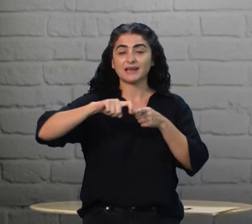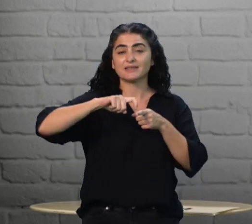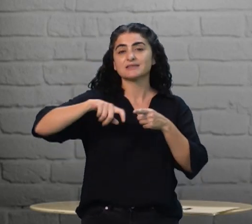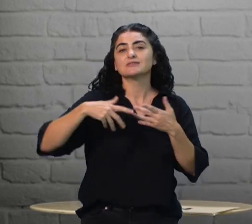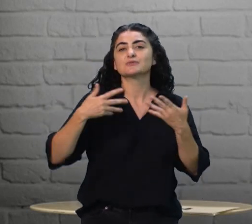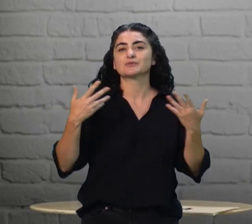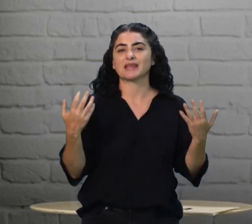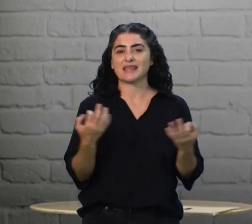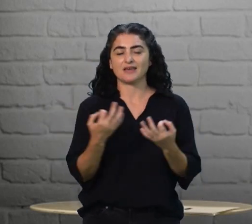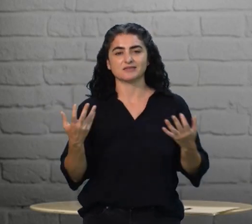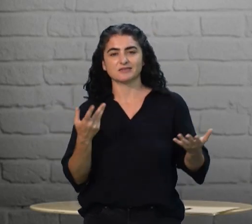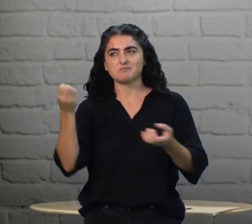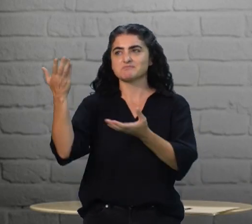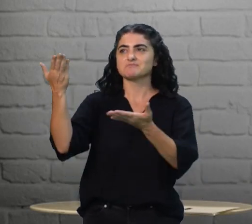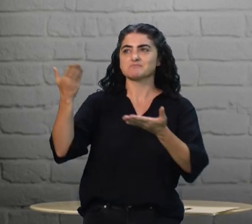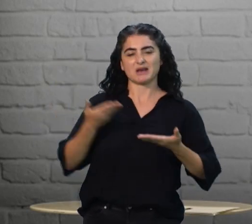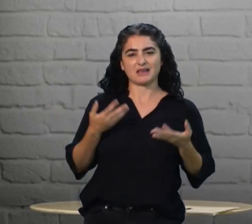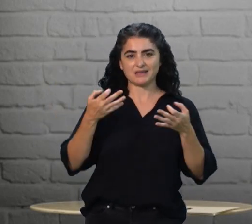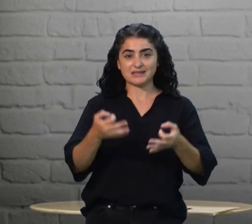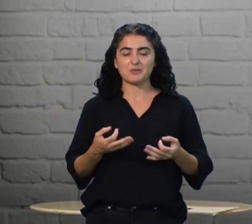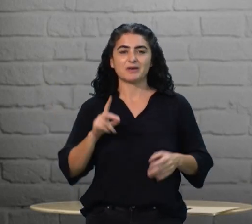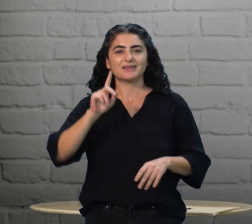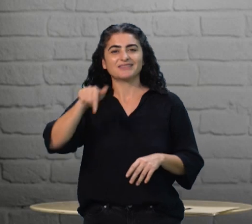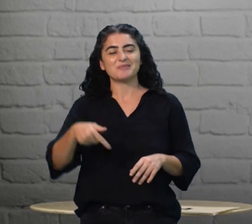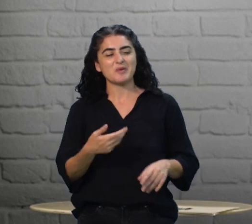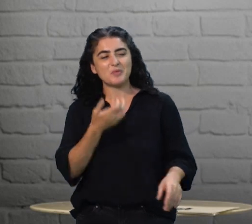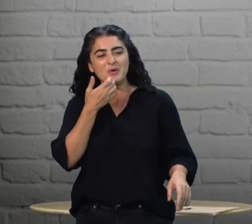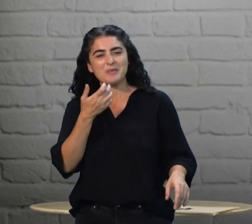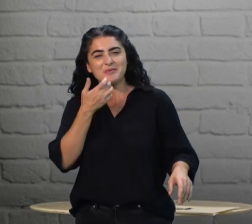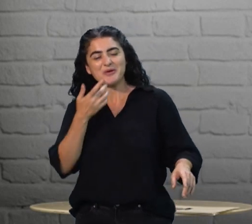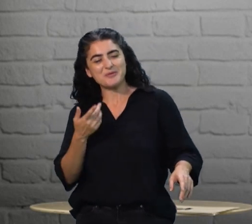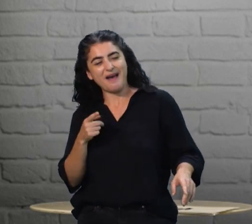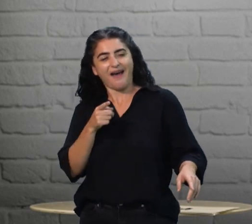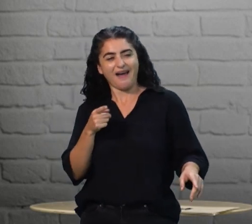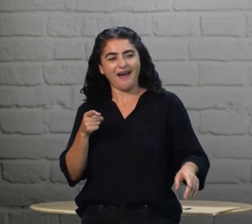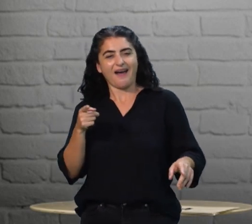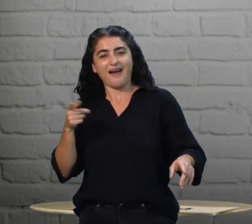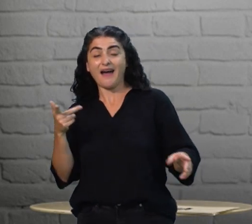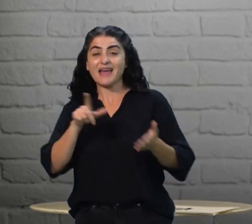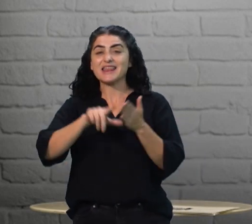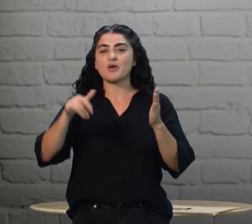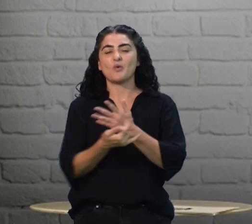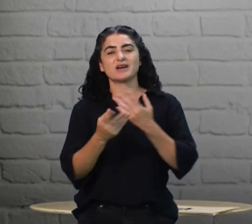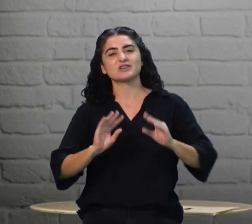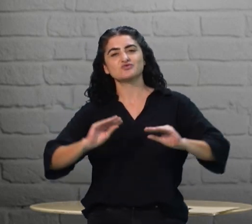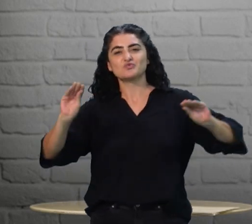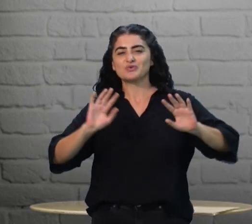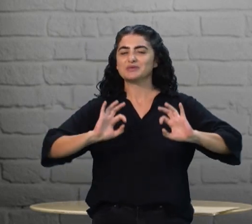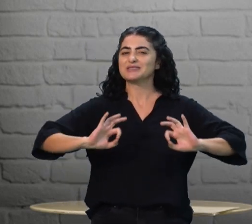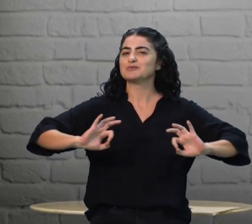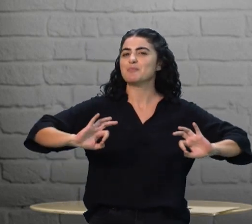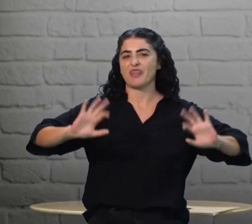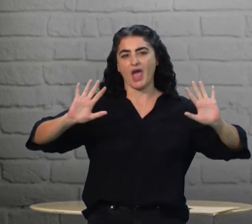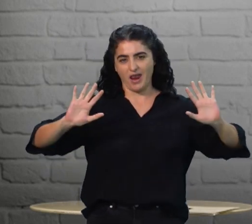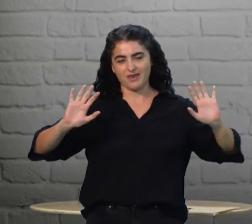que es acogedor también que es chisposo y que tiene un lenguaje muy particular y y sobre todo que